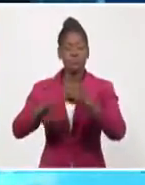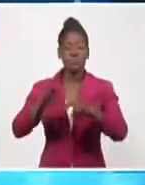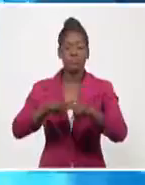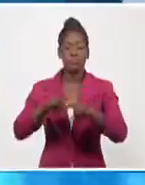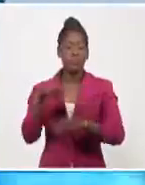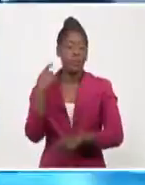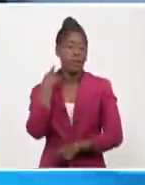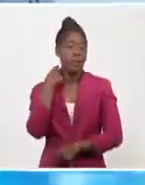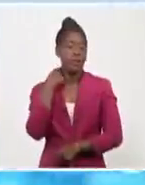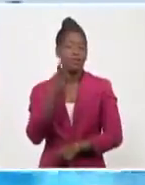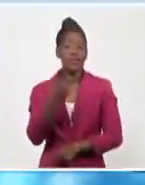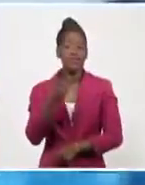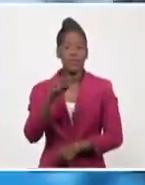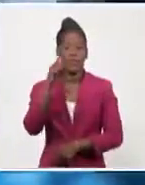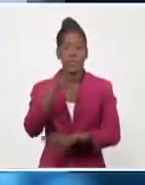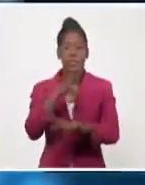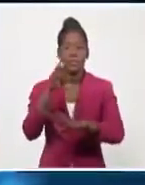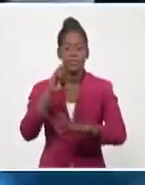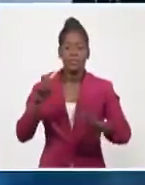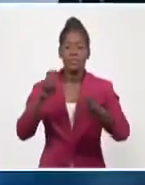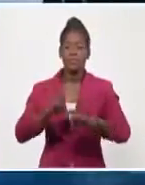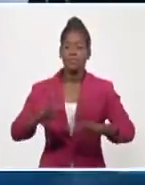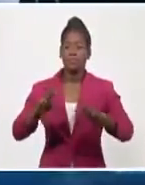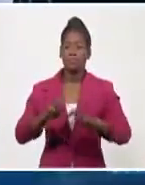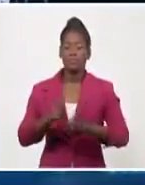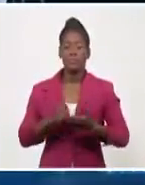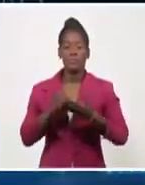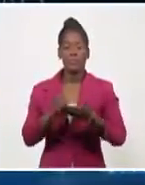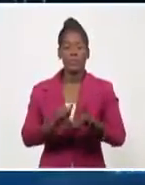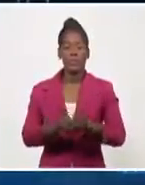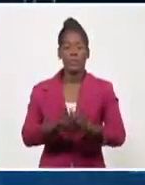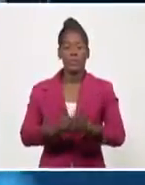años haciendo ciencia por un deporte limpio